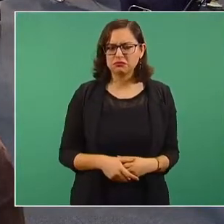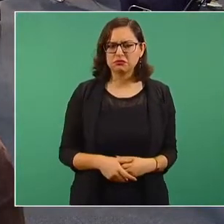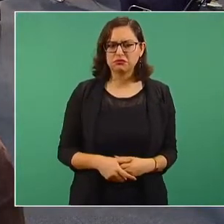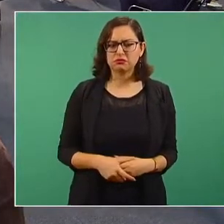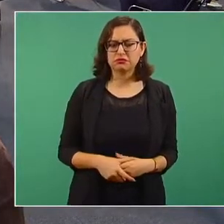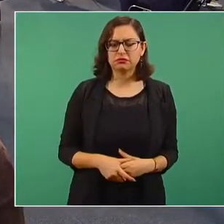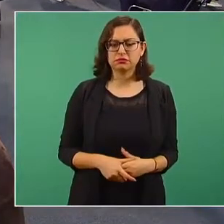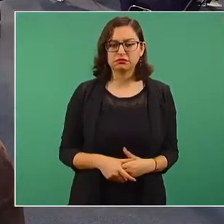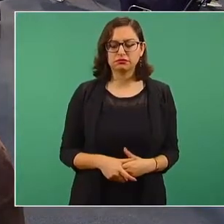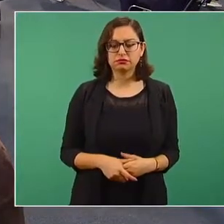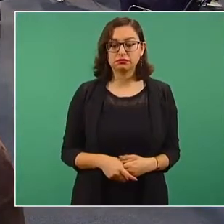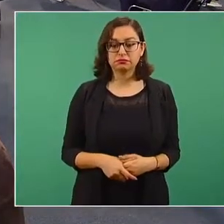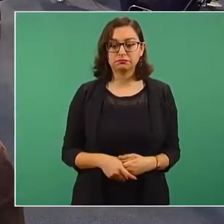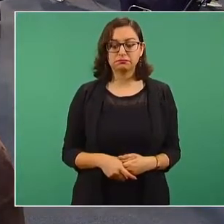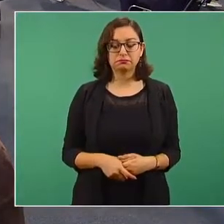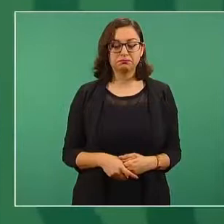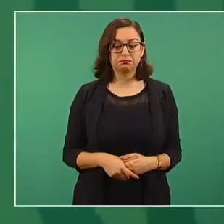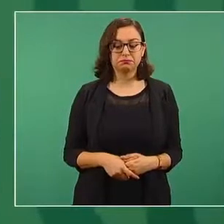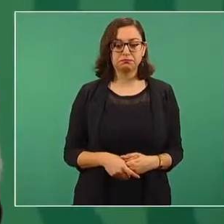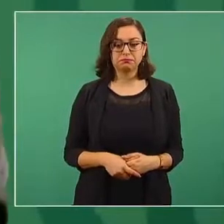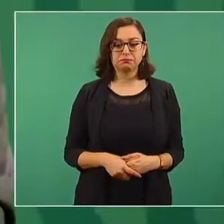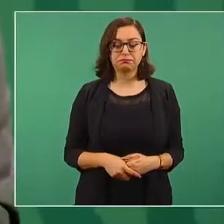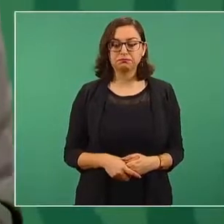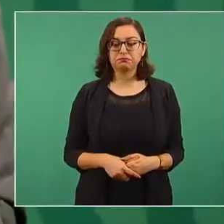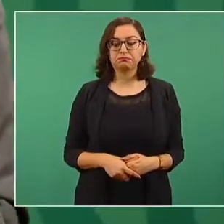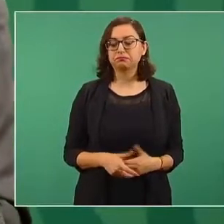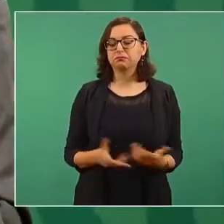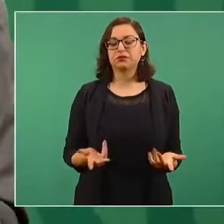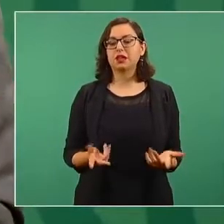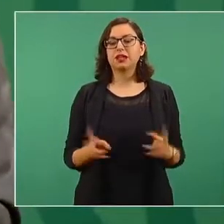no es solo lo jurídico,